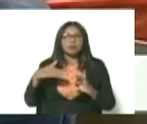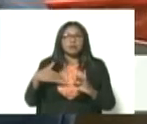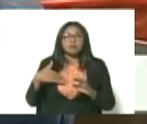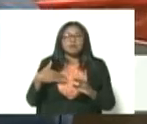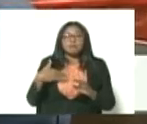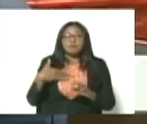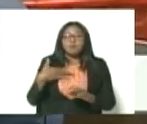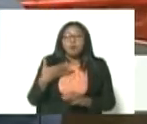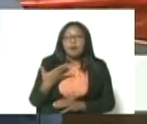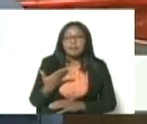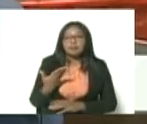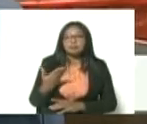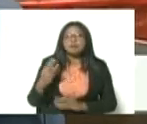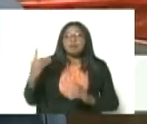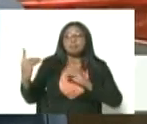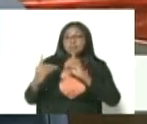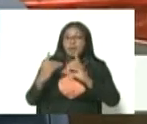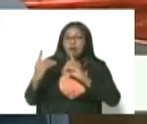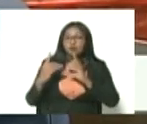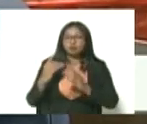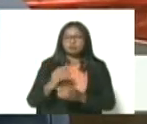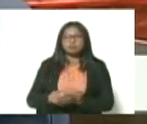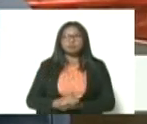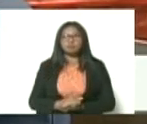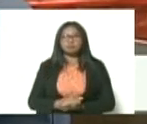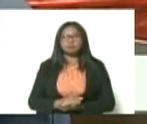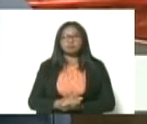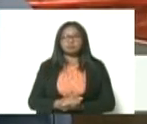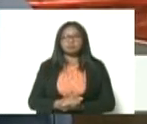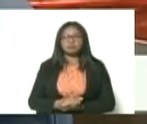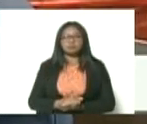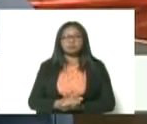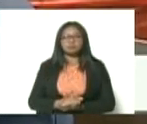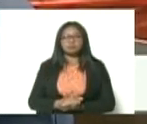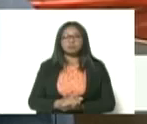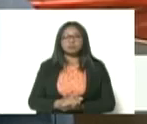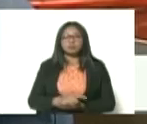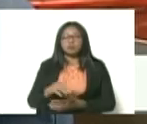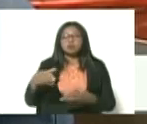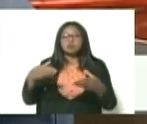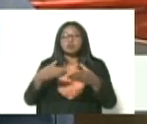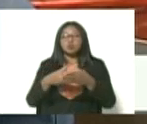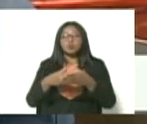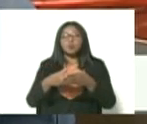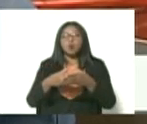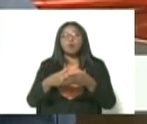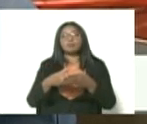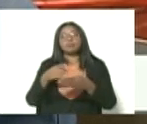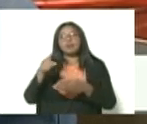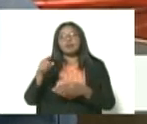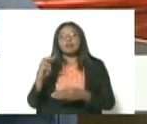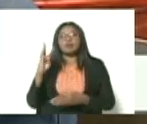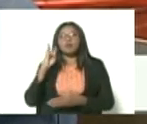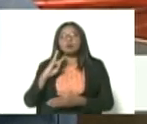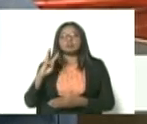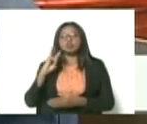de diálogo? Un portavoz del Departamento de Estado en Washington